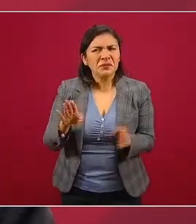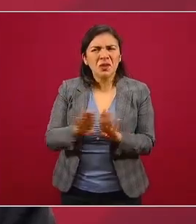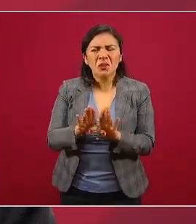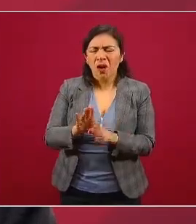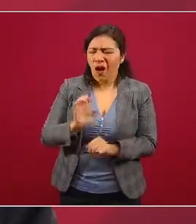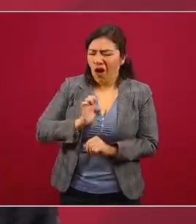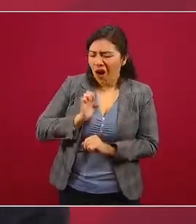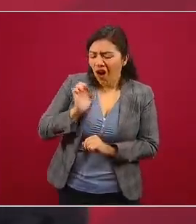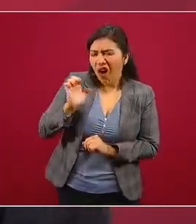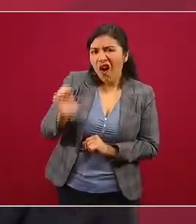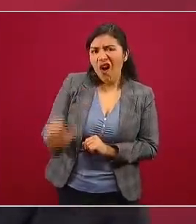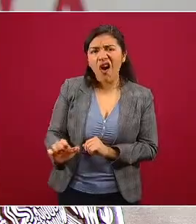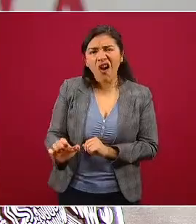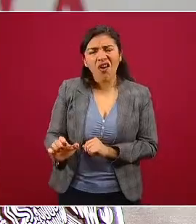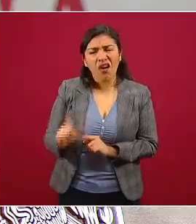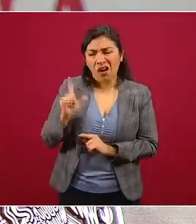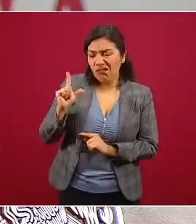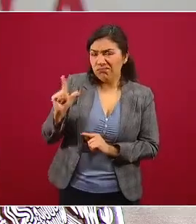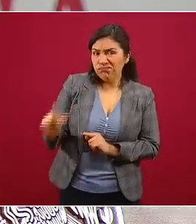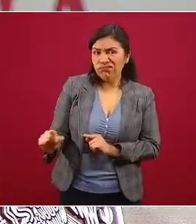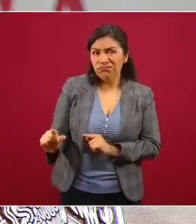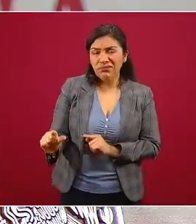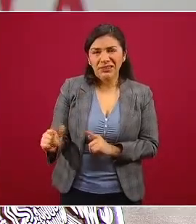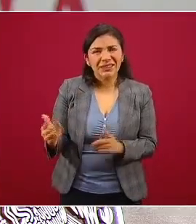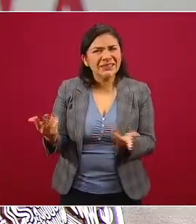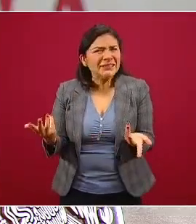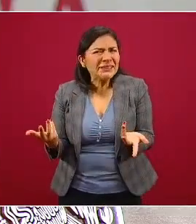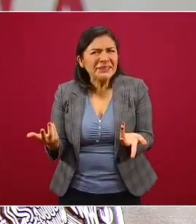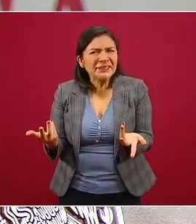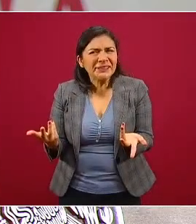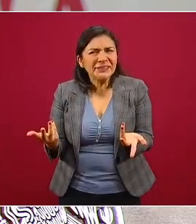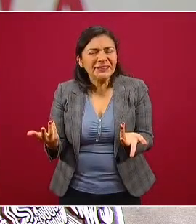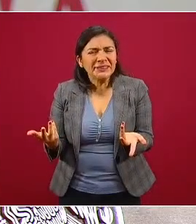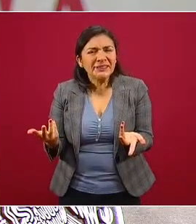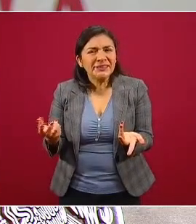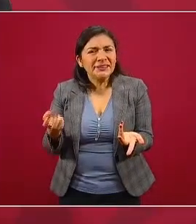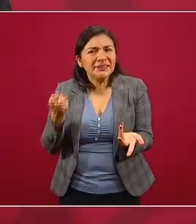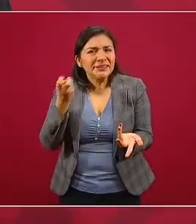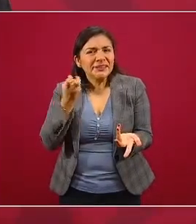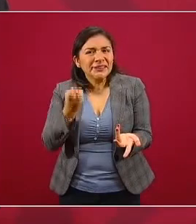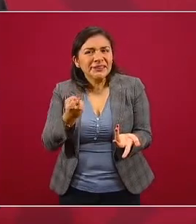racista. Estamos hablando de un